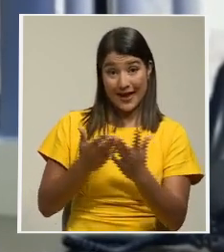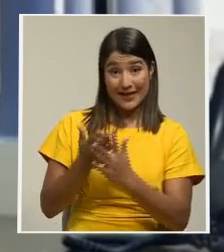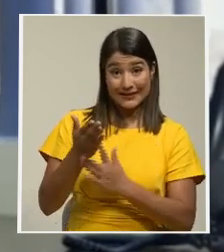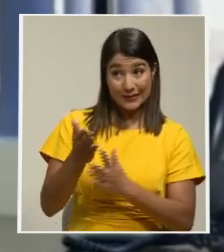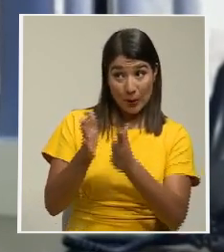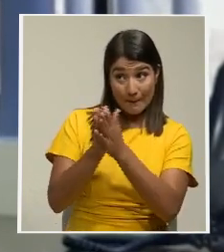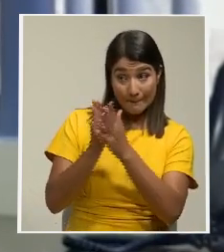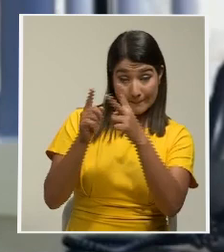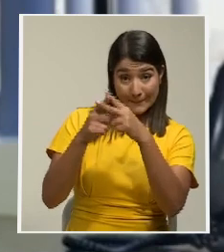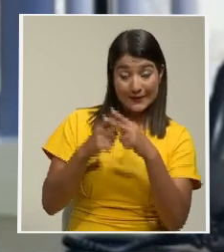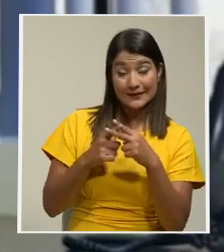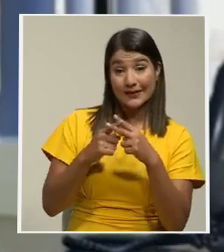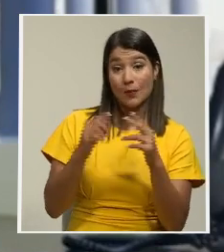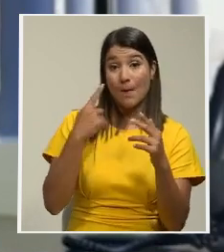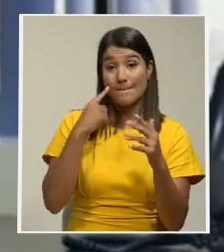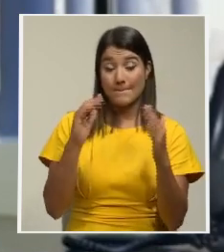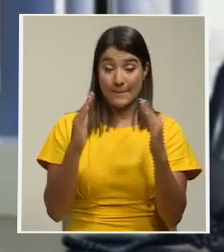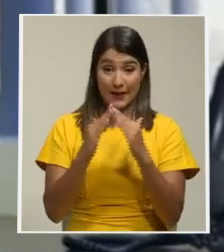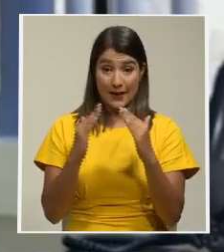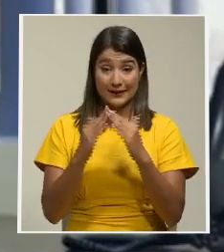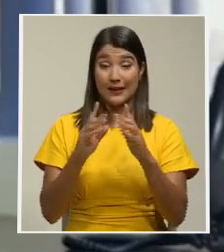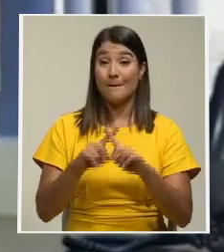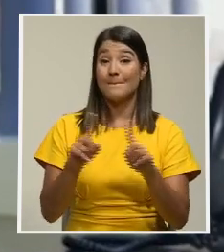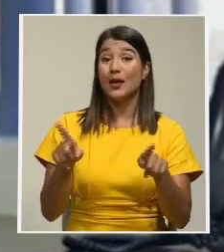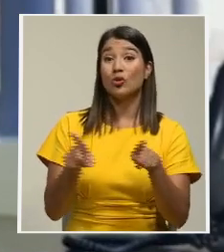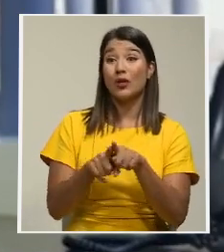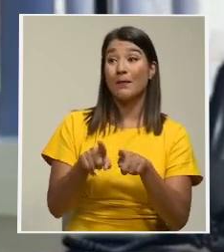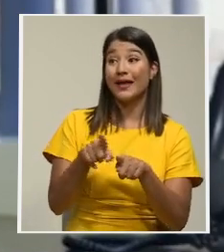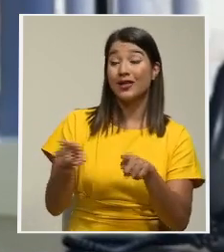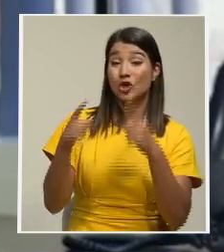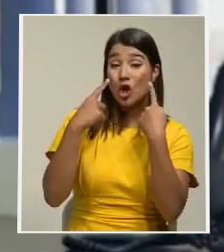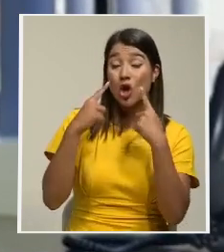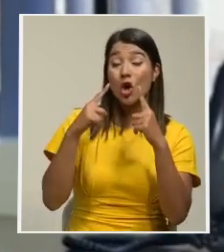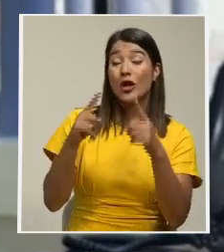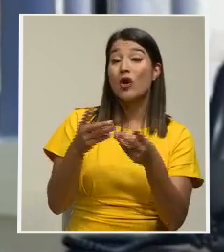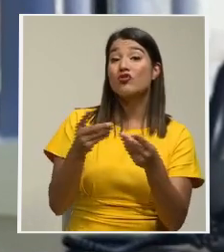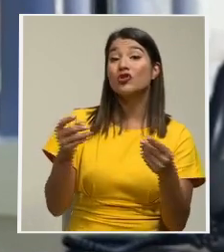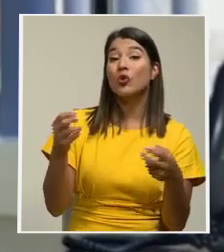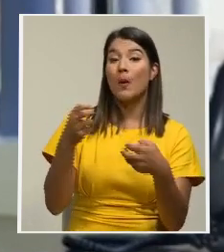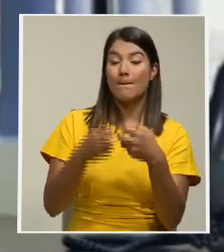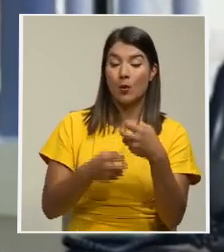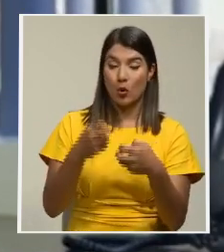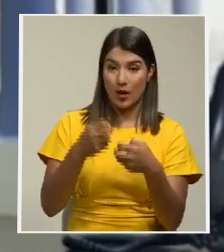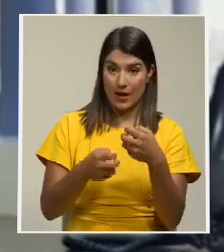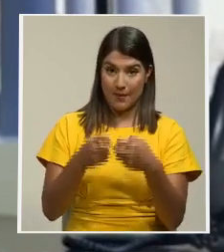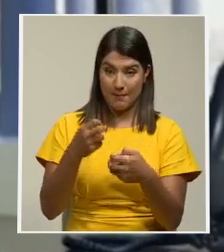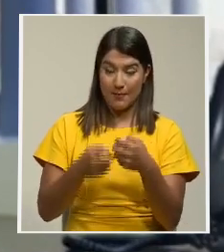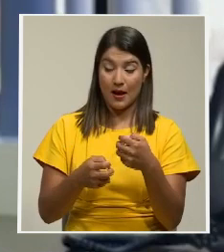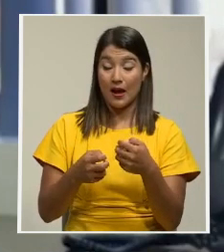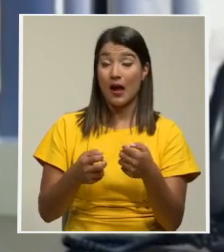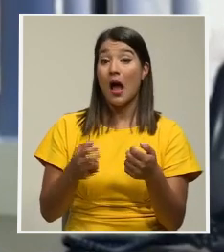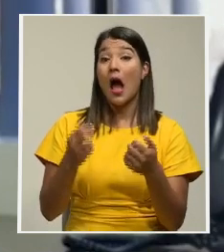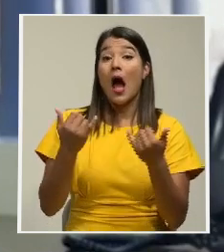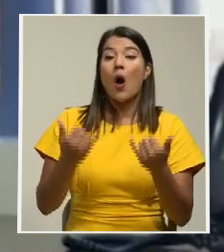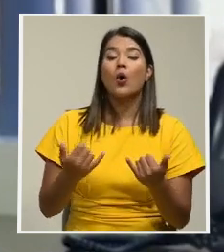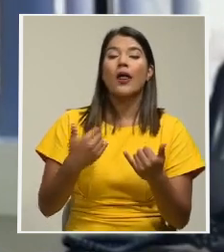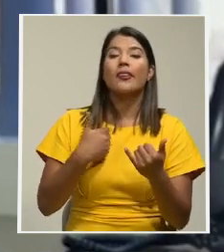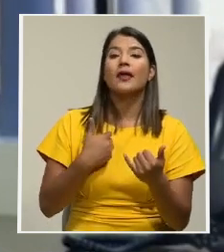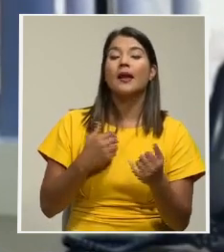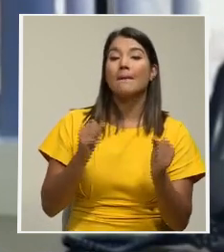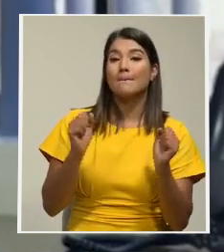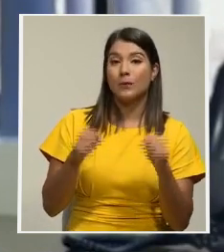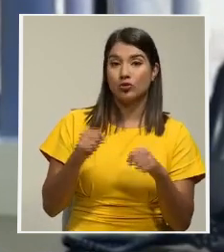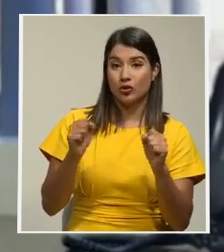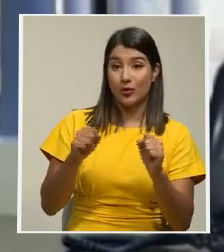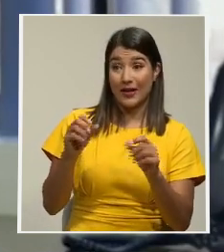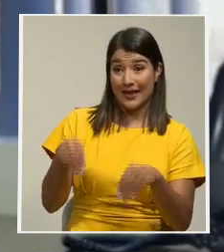vivienda, sino que también logró resolver esa problemática con este programa a partir de la posibilidad que